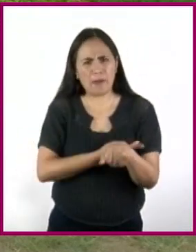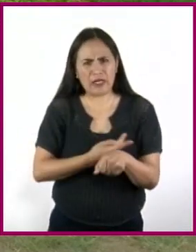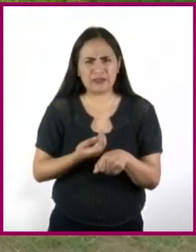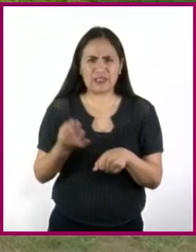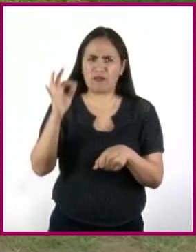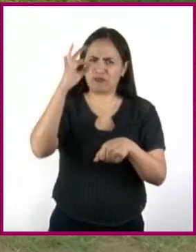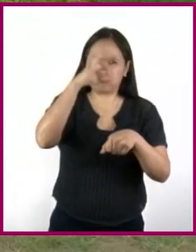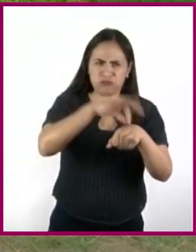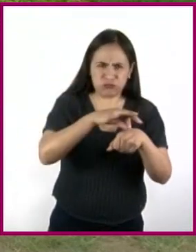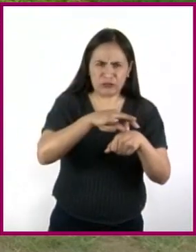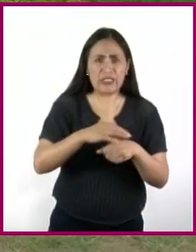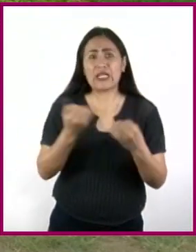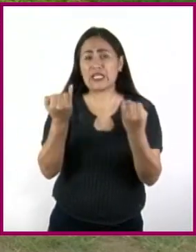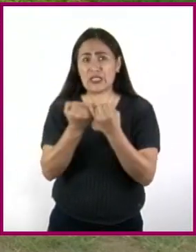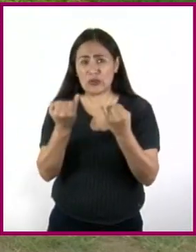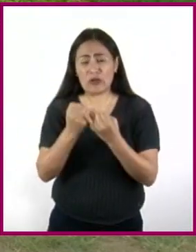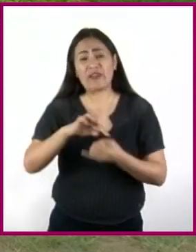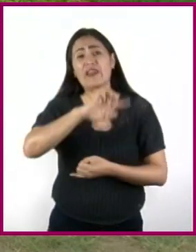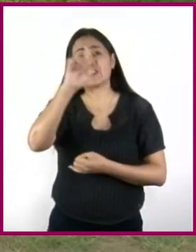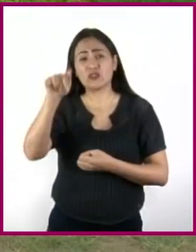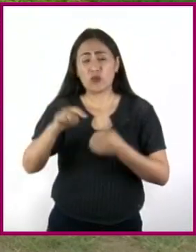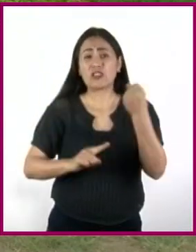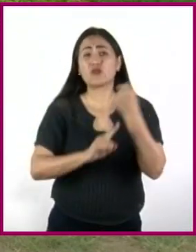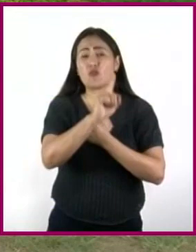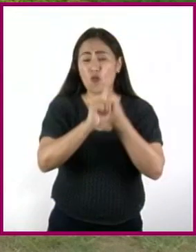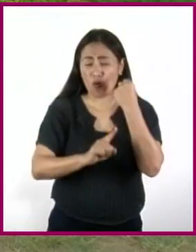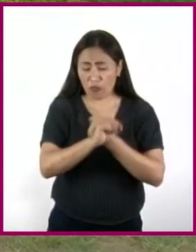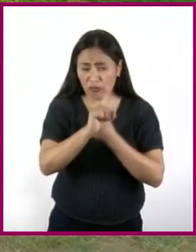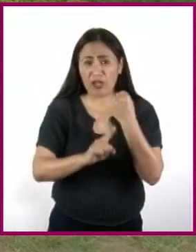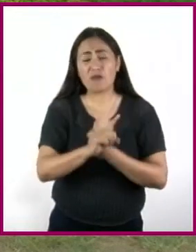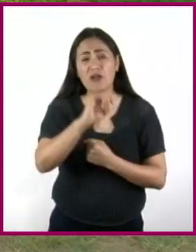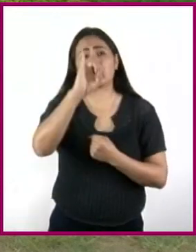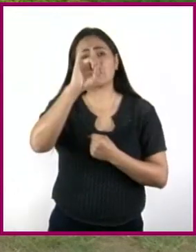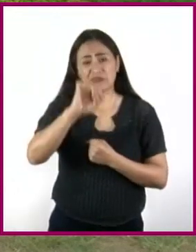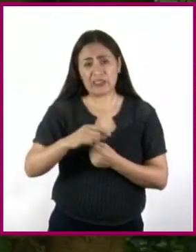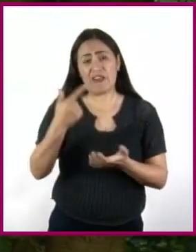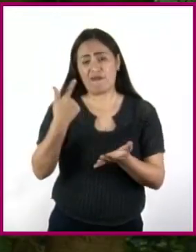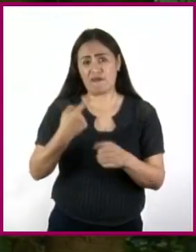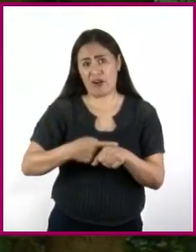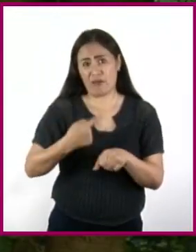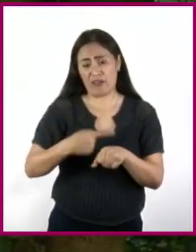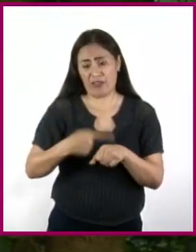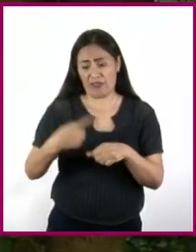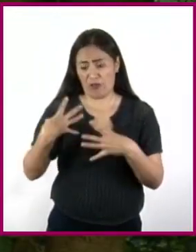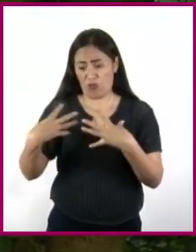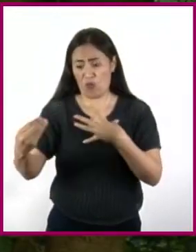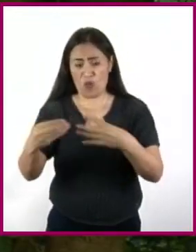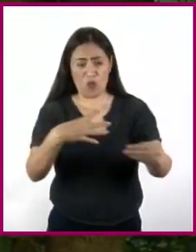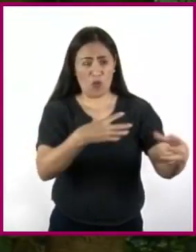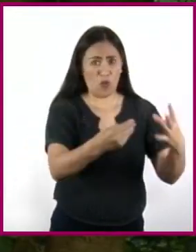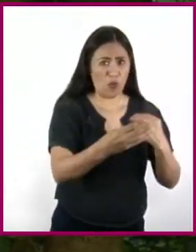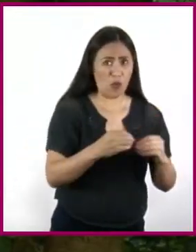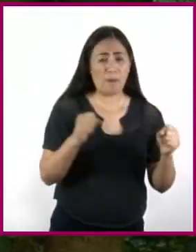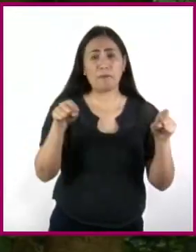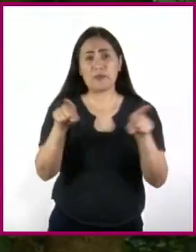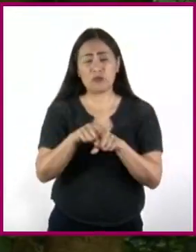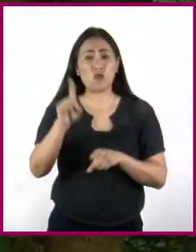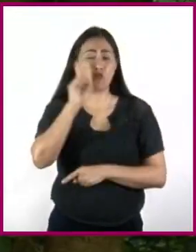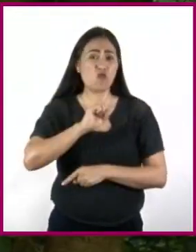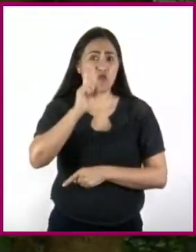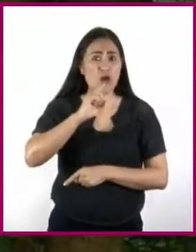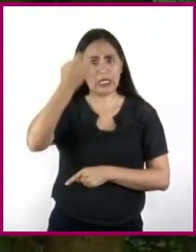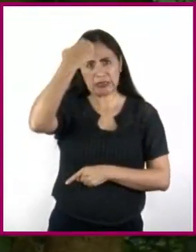y cuáles son los diferentes problemas que podrían transmitir con sus enfermedades. Tendremos un especialista que nos explicará